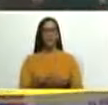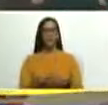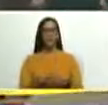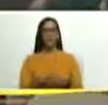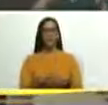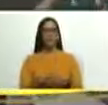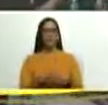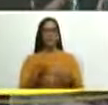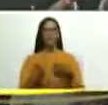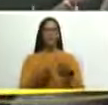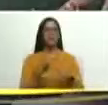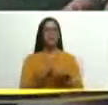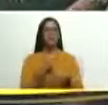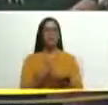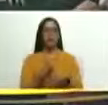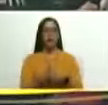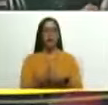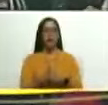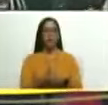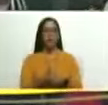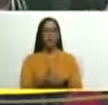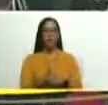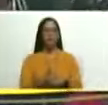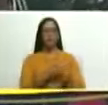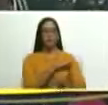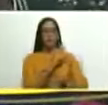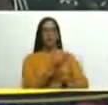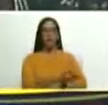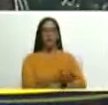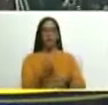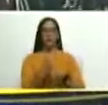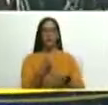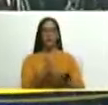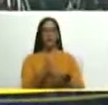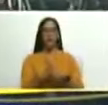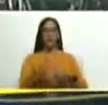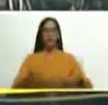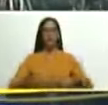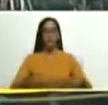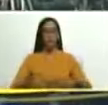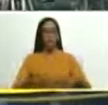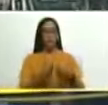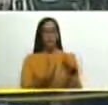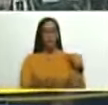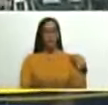sido un trabajo de hormiga, ha sido un trabajo con mucho sacrificio, presidente,